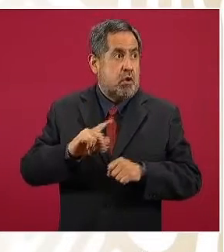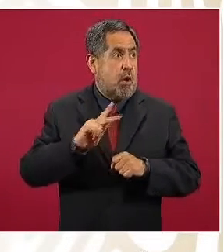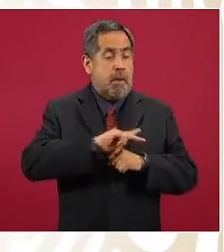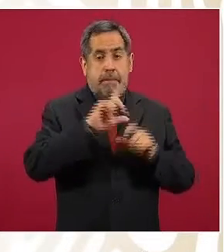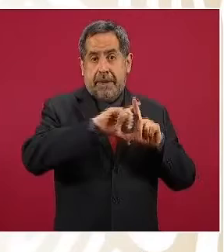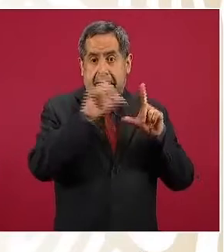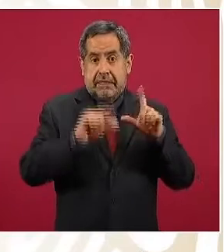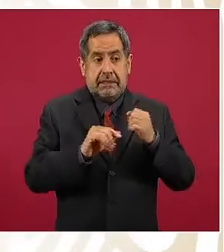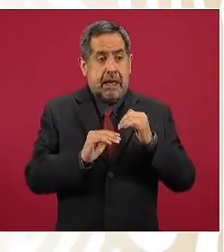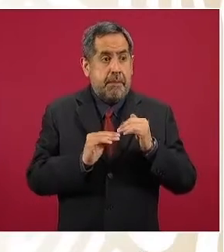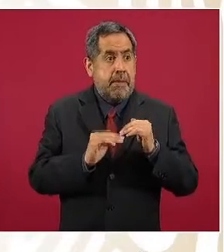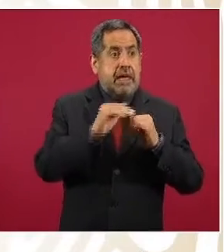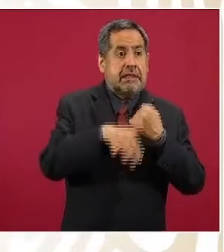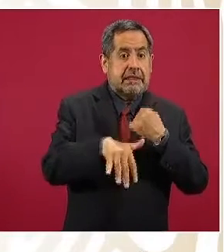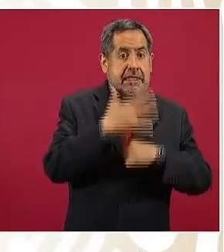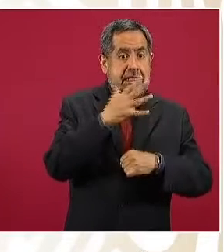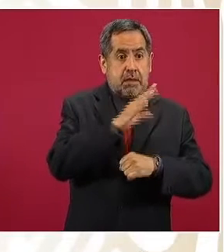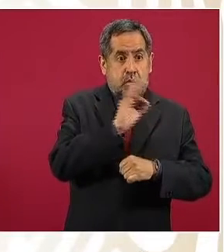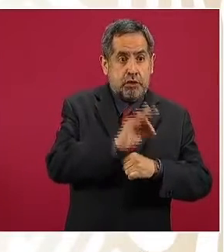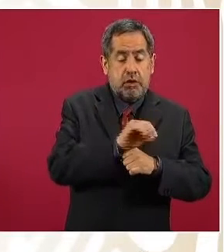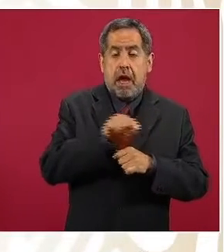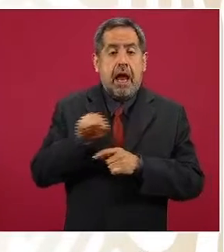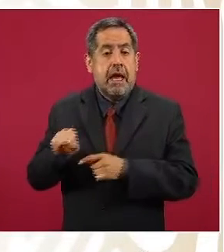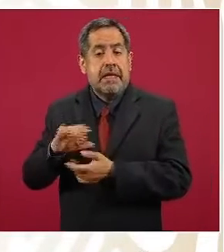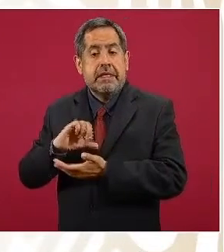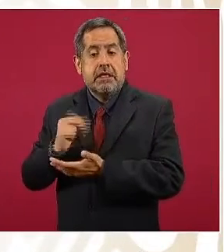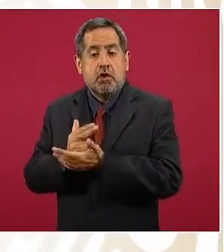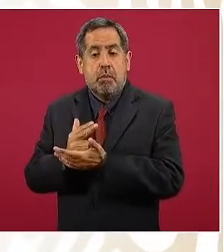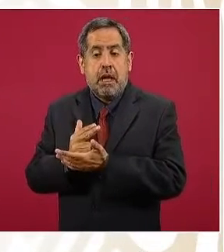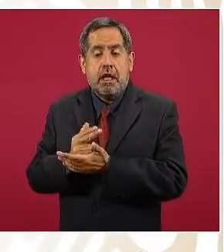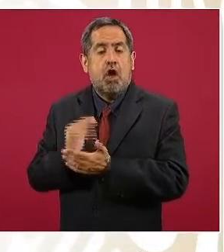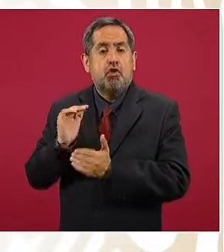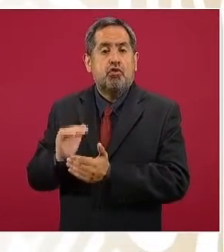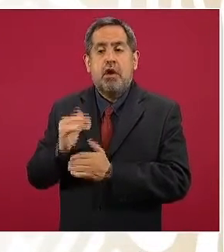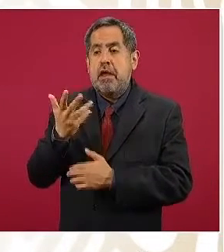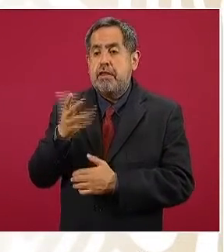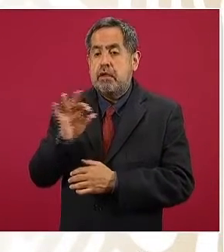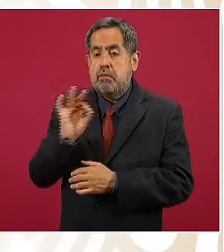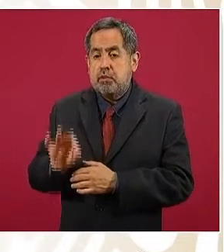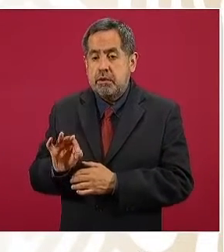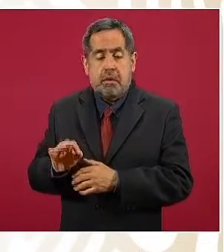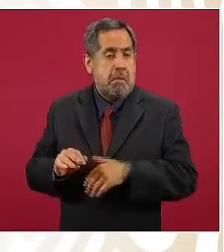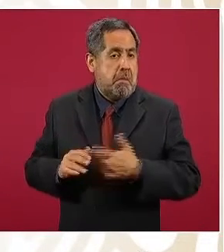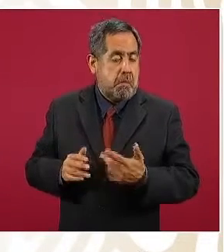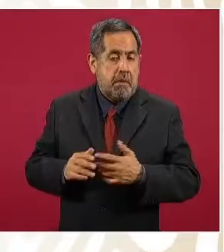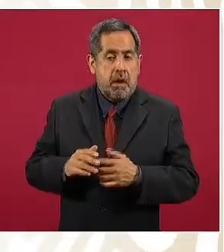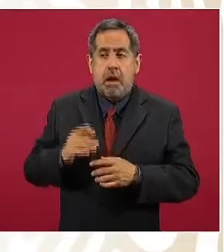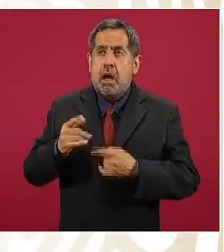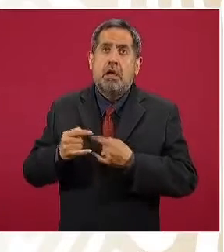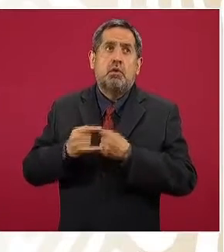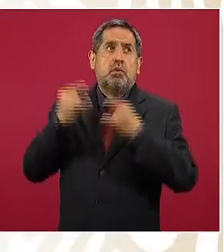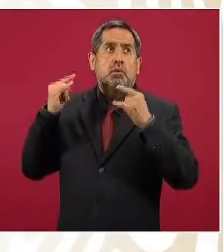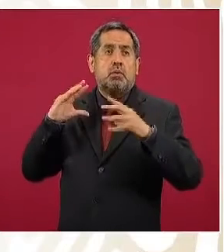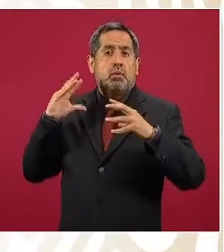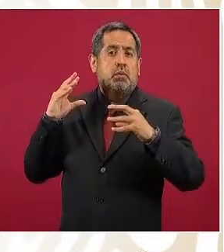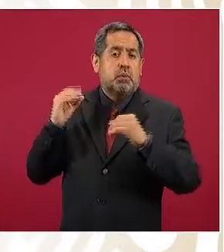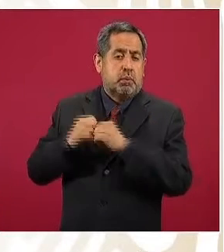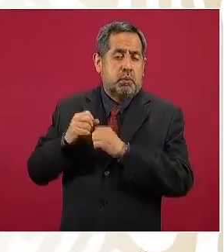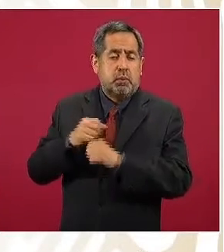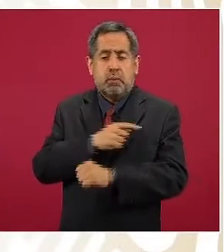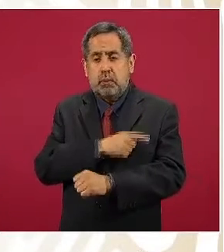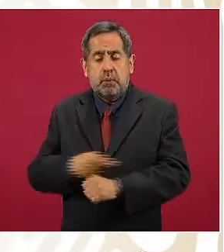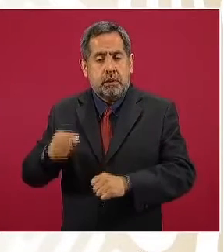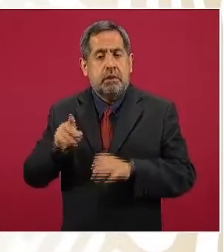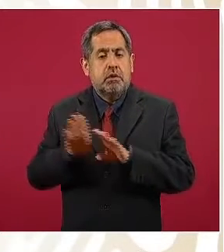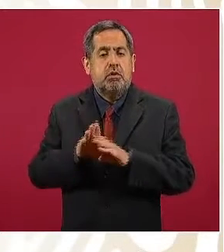un 15%, el IVA se quedó en Chetumal en un 10%, de tal forma que la mayor parte, a lo largo de la historia de existencia del IVA,